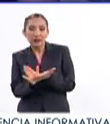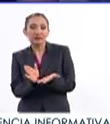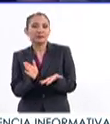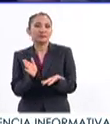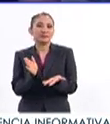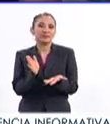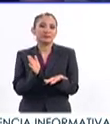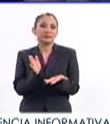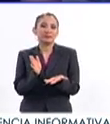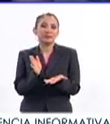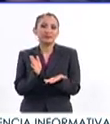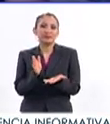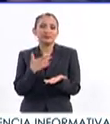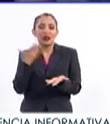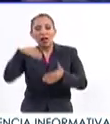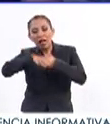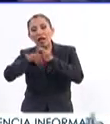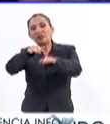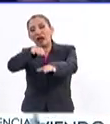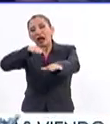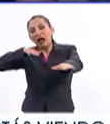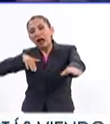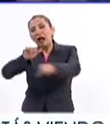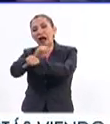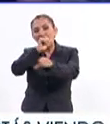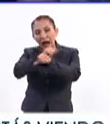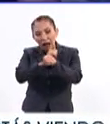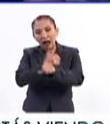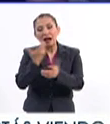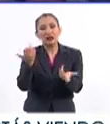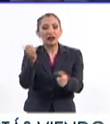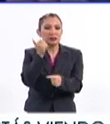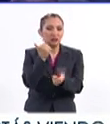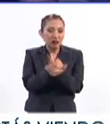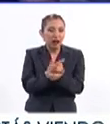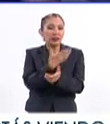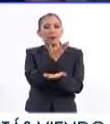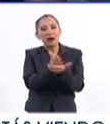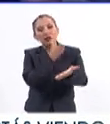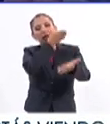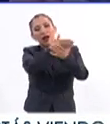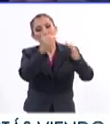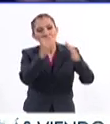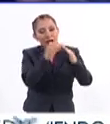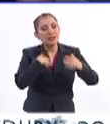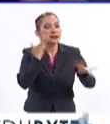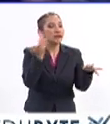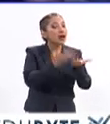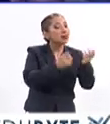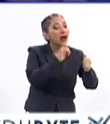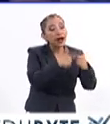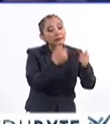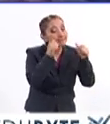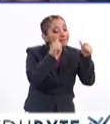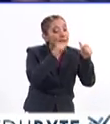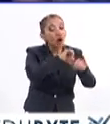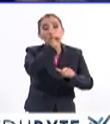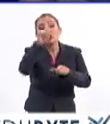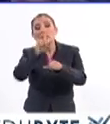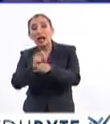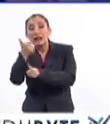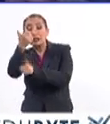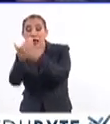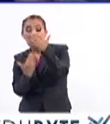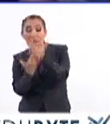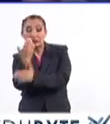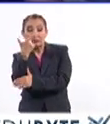pues internarse en el tráfico de la Ciudad de México, luego todavía llegar a casa, hacer los pendientes y al otro día a las